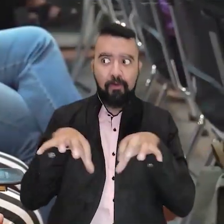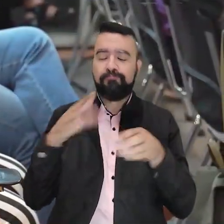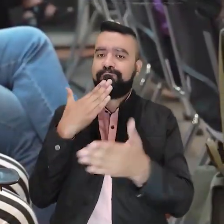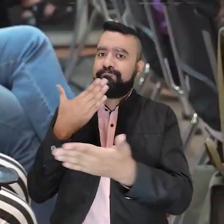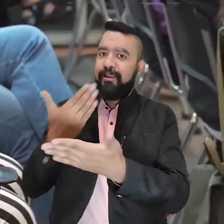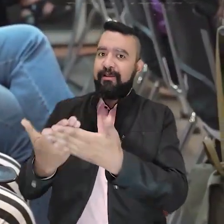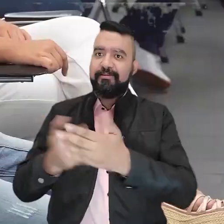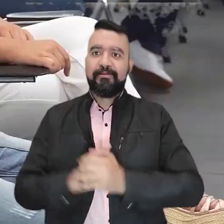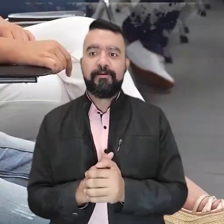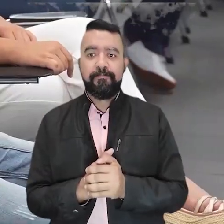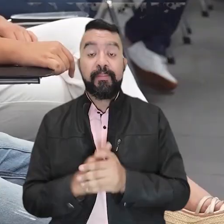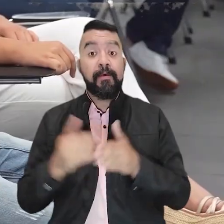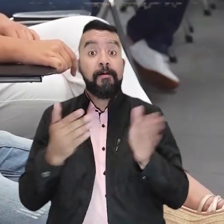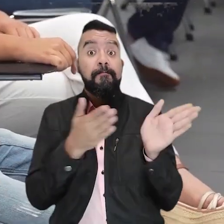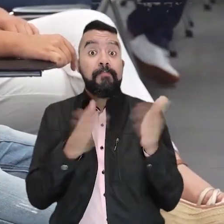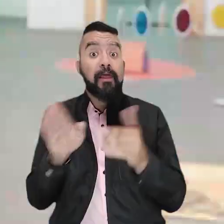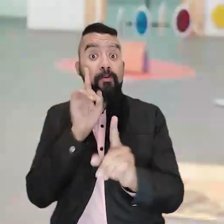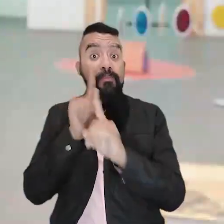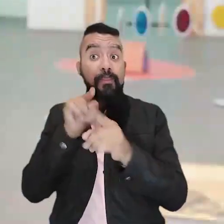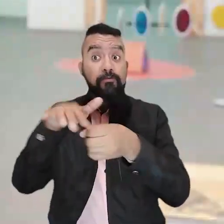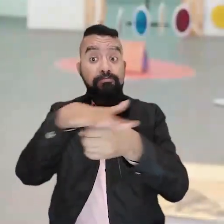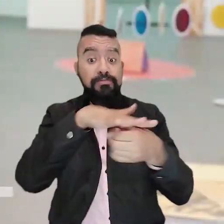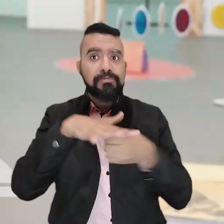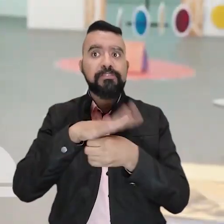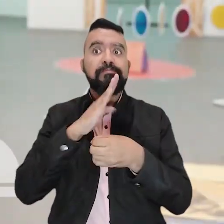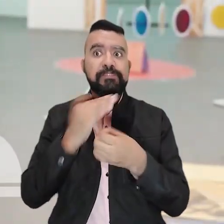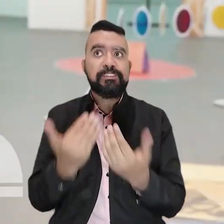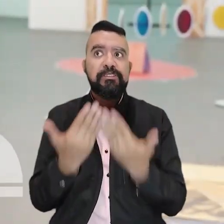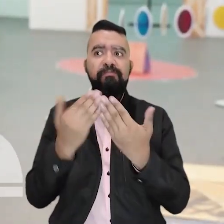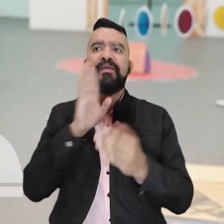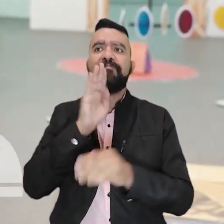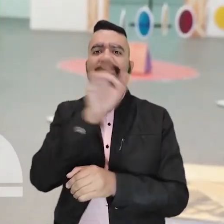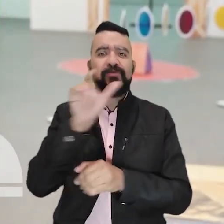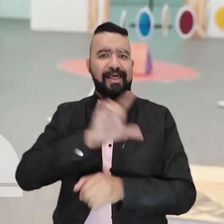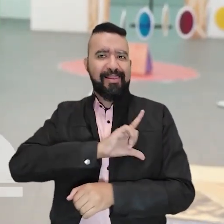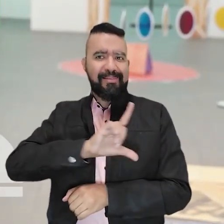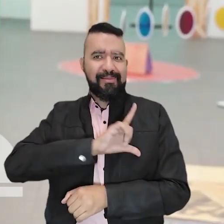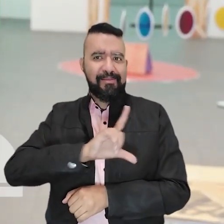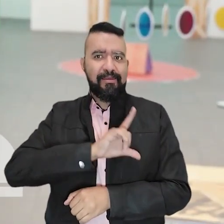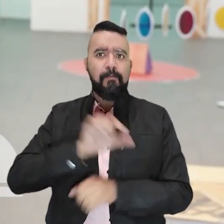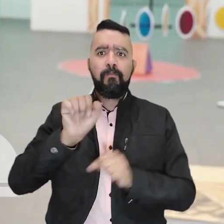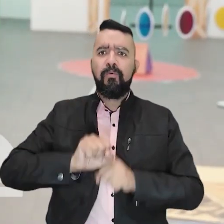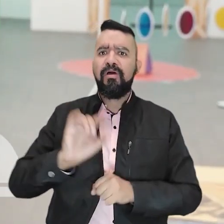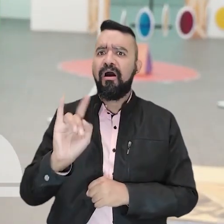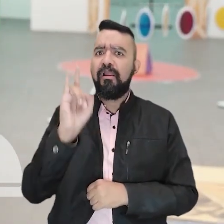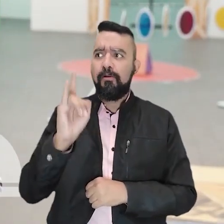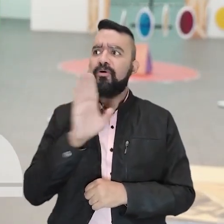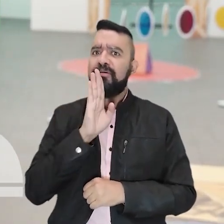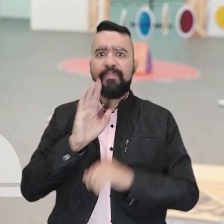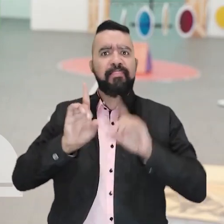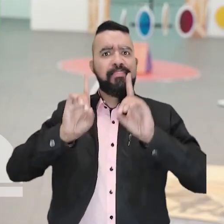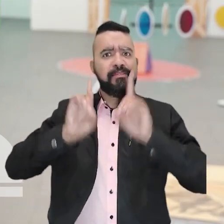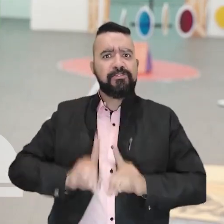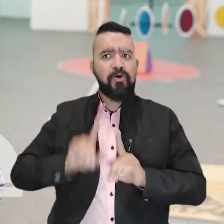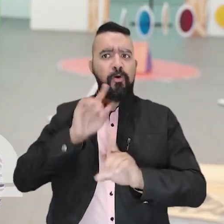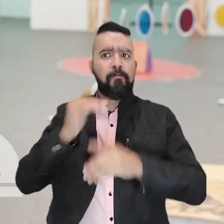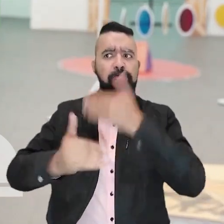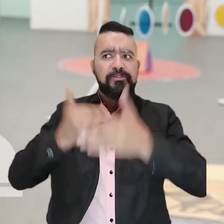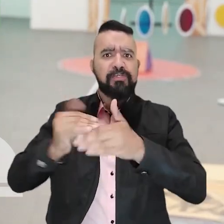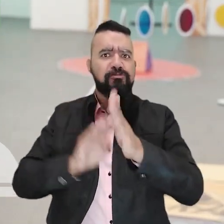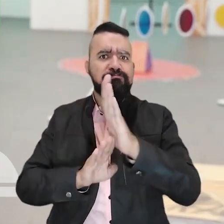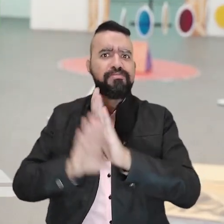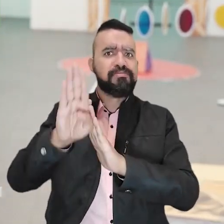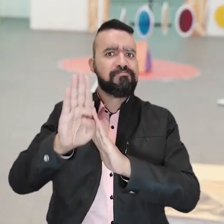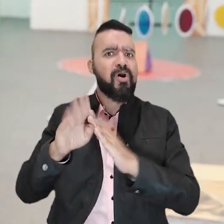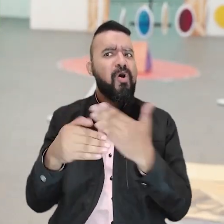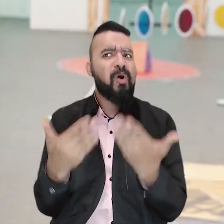para que los habitantes interactúen y tomen decisiones sobre lo que se debe hacer en el territorio para su desarrollo, para un desarrollo